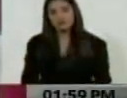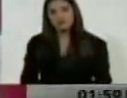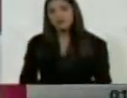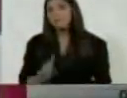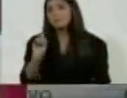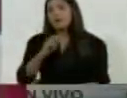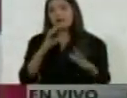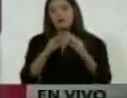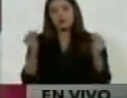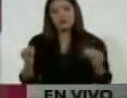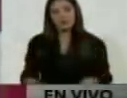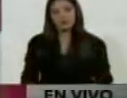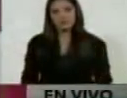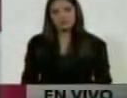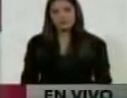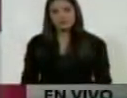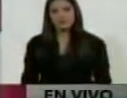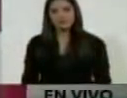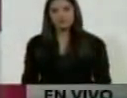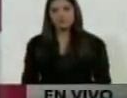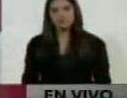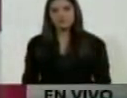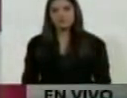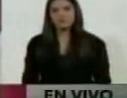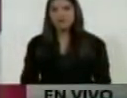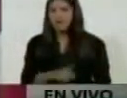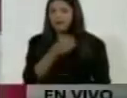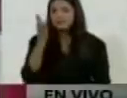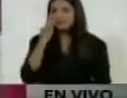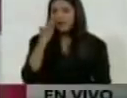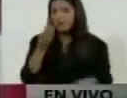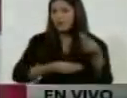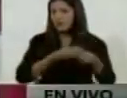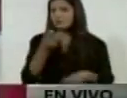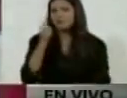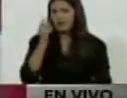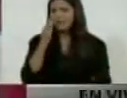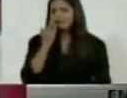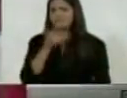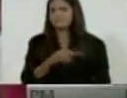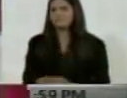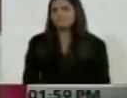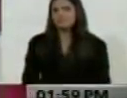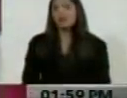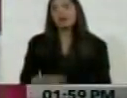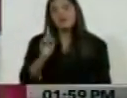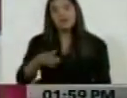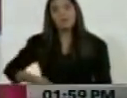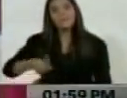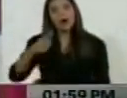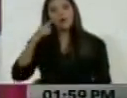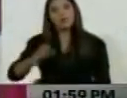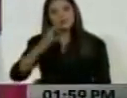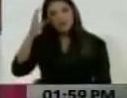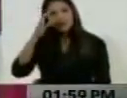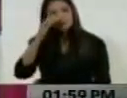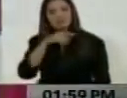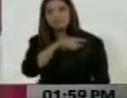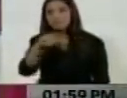y todas. Él sabe lo que hace. Por eso tenemos que incrementar la conciencia.